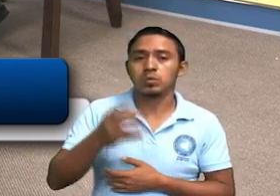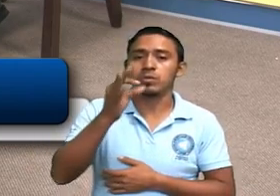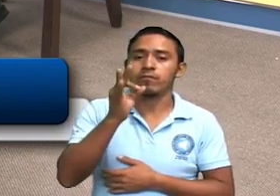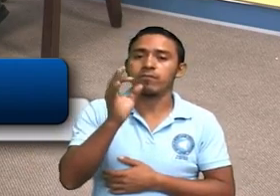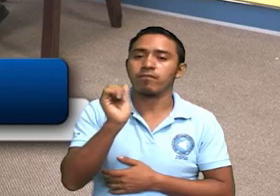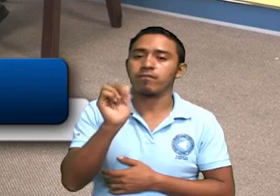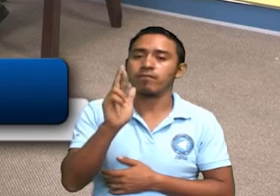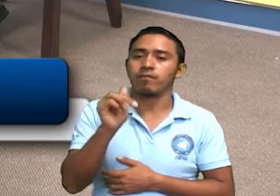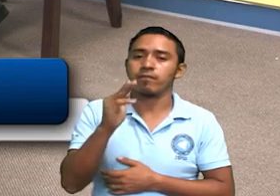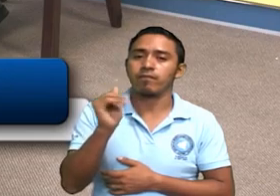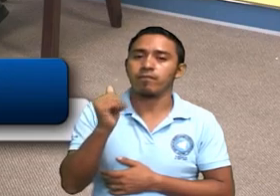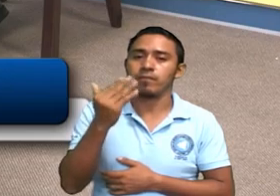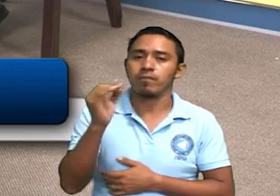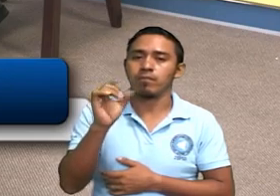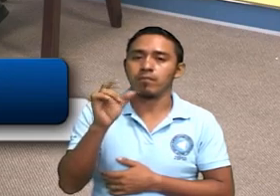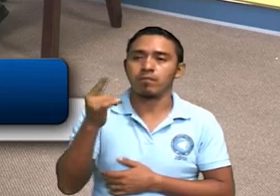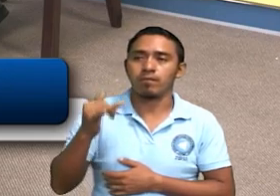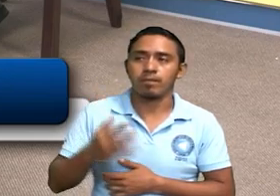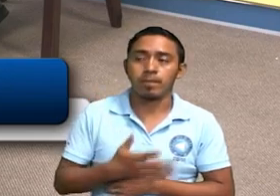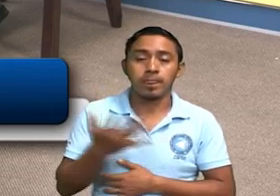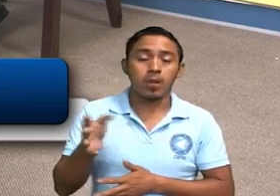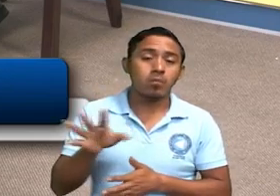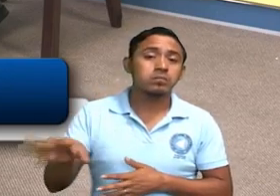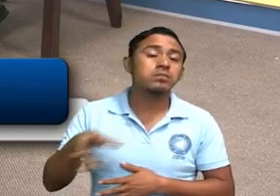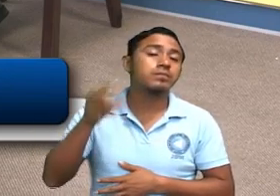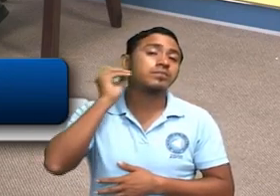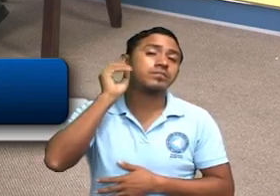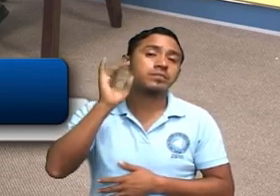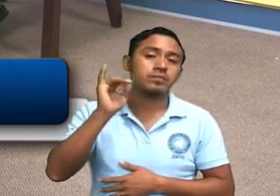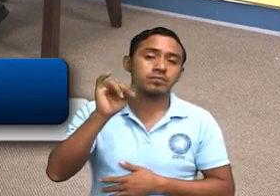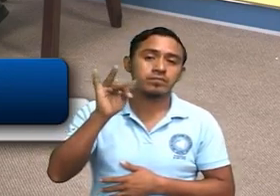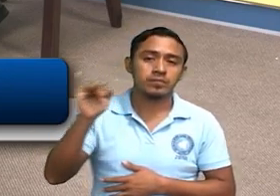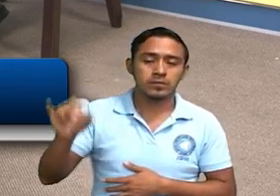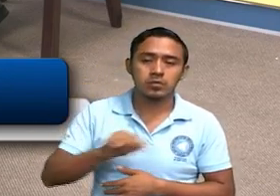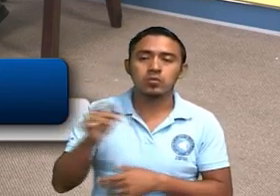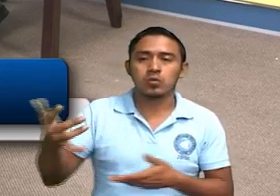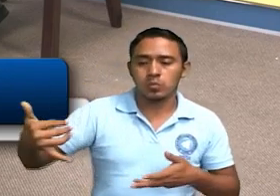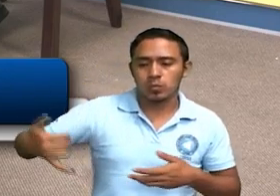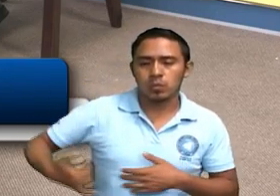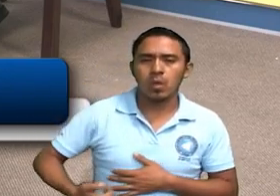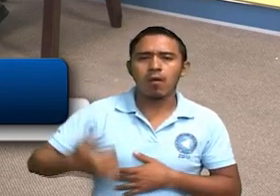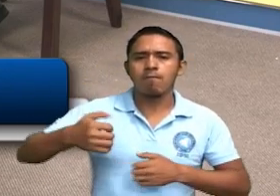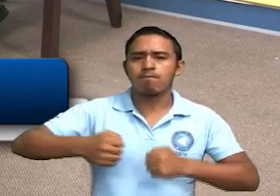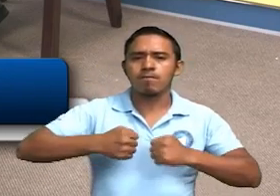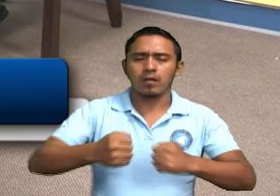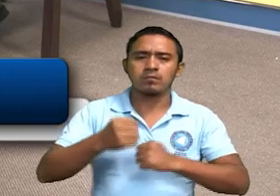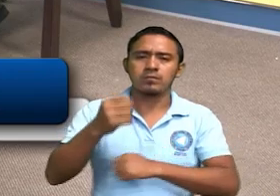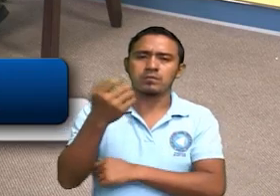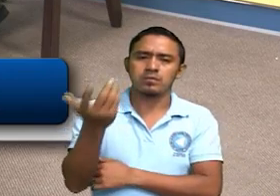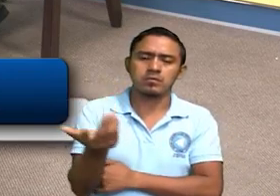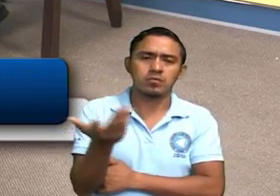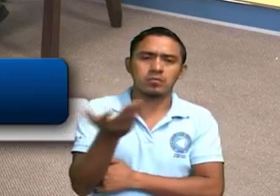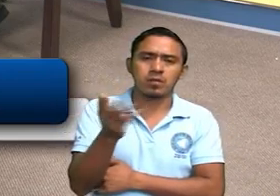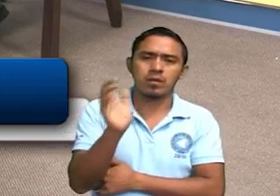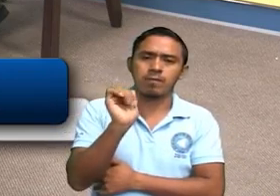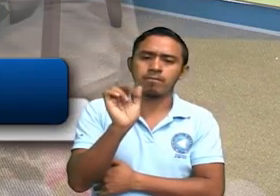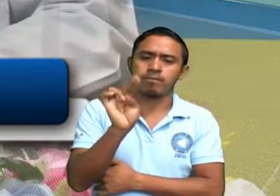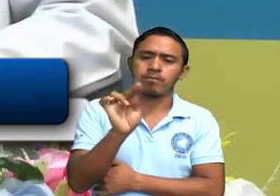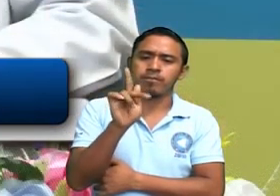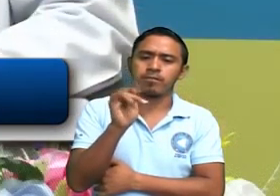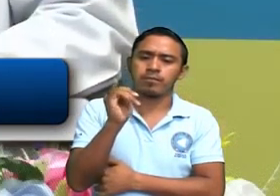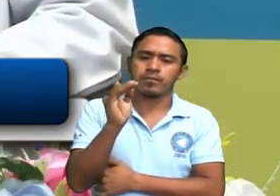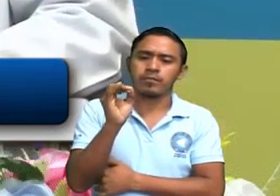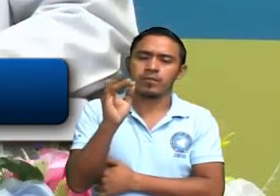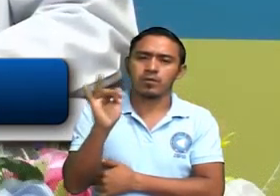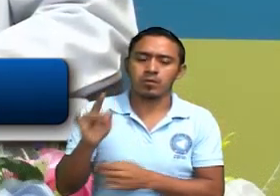fármaco o tuvo una infección severa y tuvo que tomar antibióticos fuertes durante el embarazo, el consumo